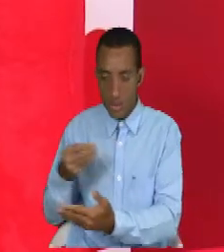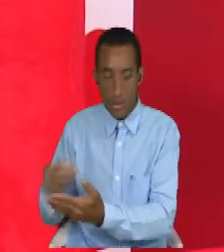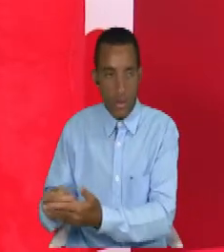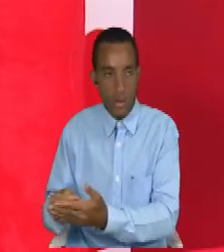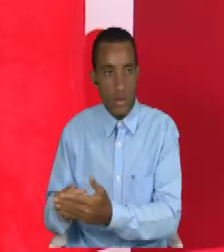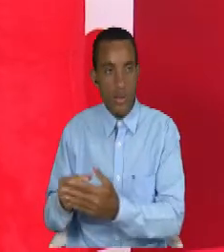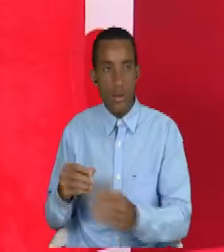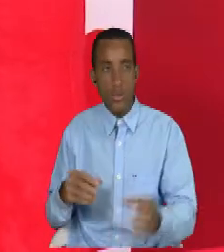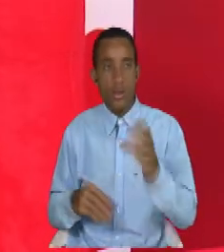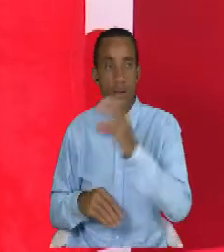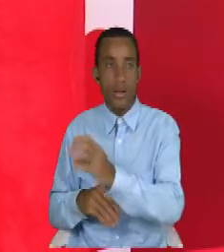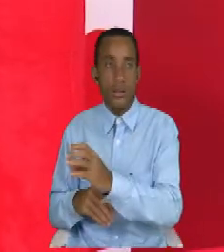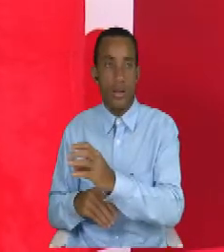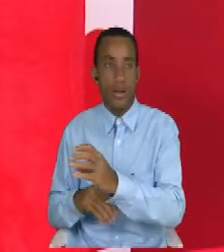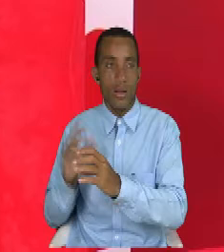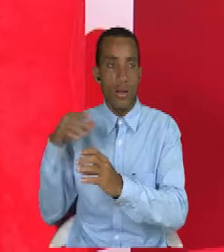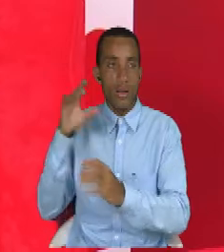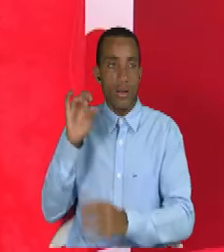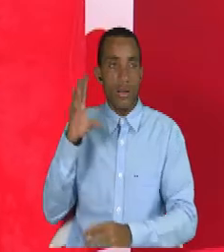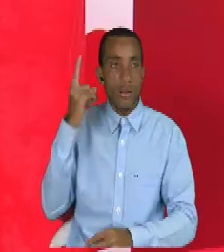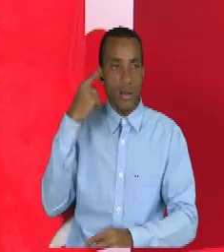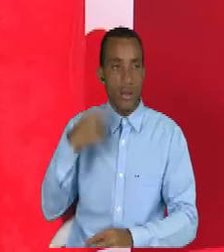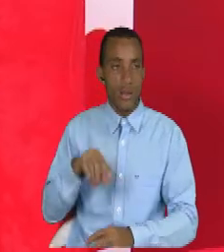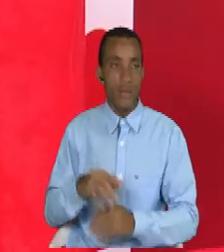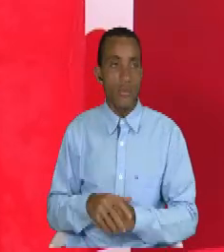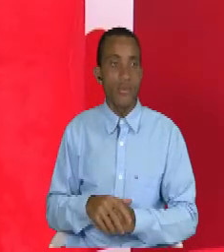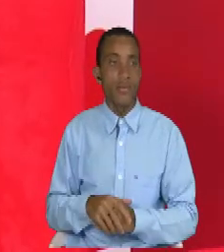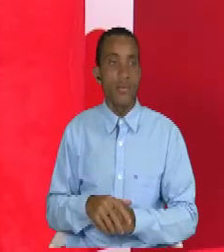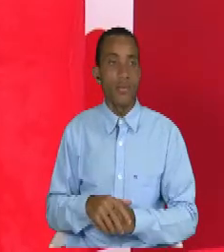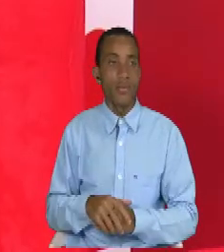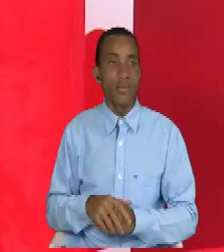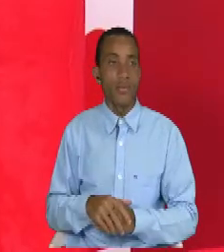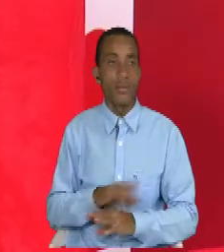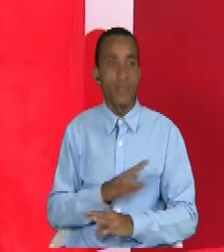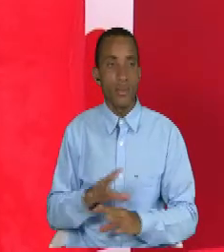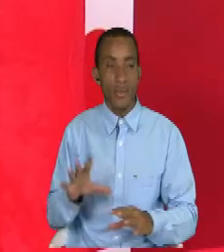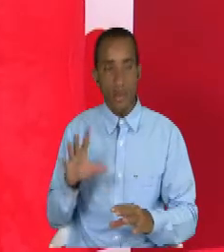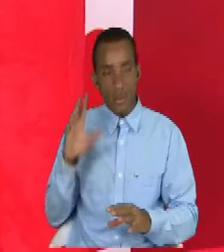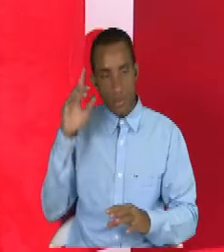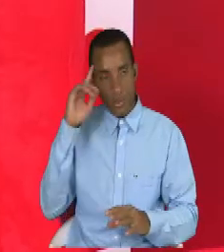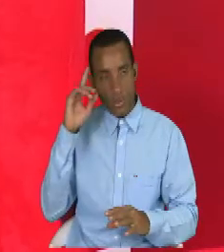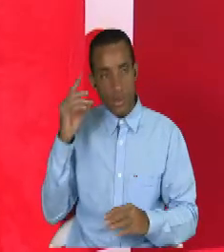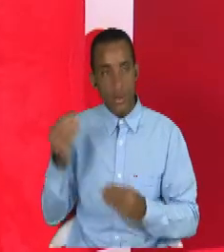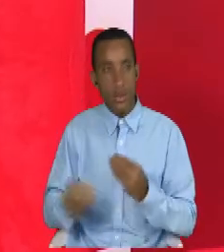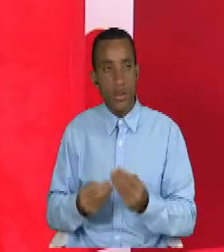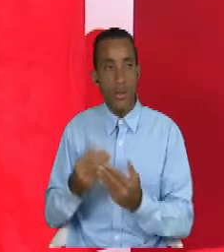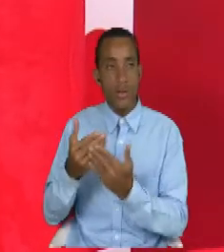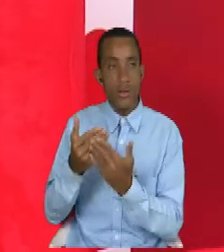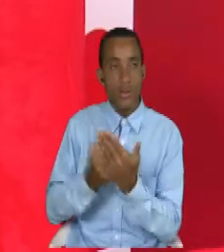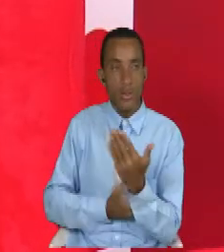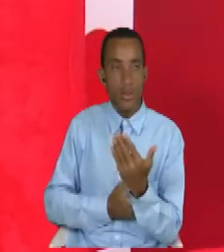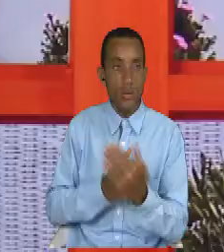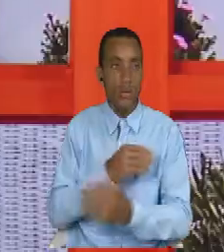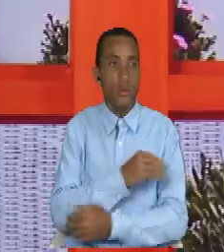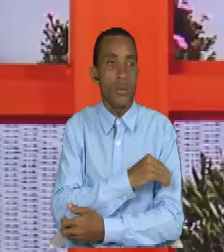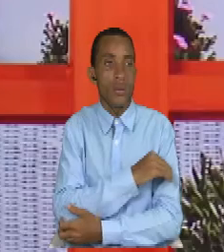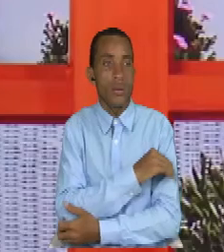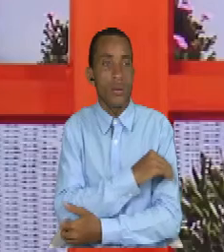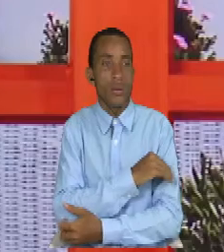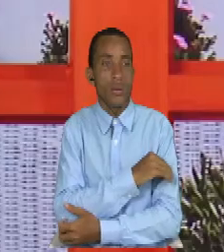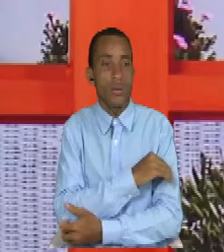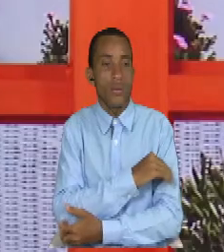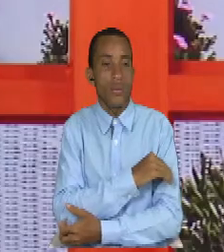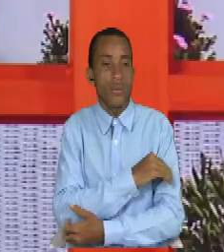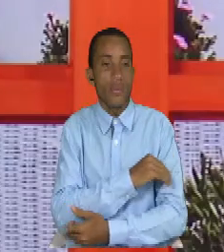dé el carro y en 15 días lo termina de pagar y hacemos traspaso que documento hago y